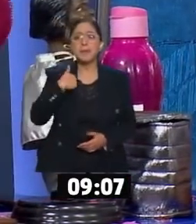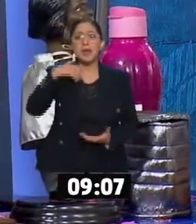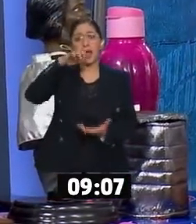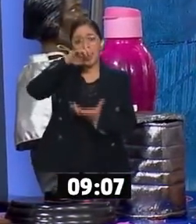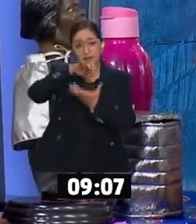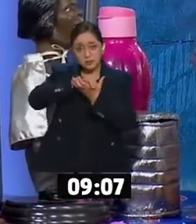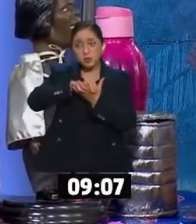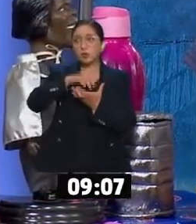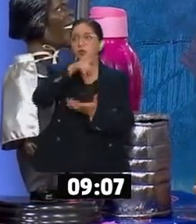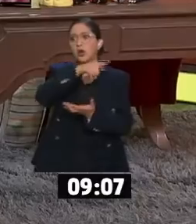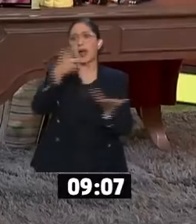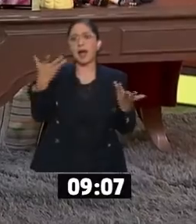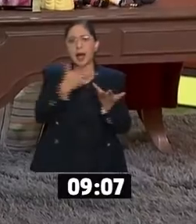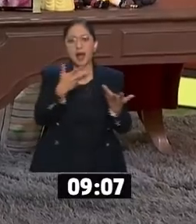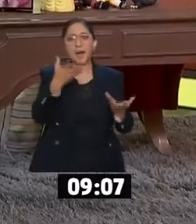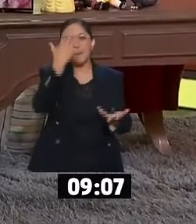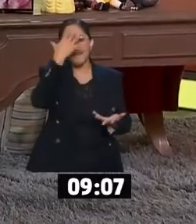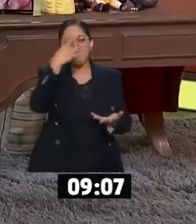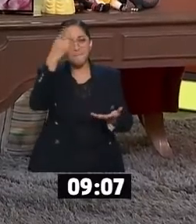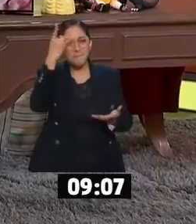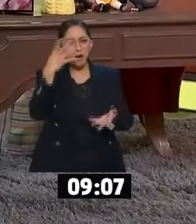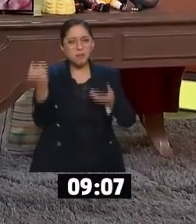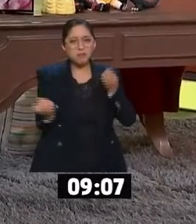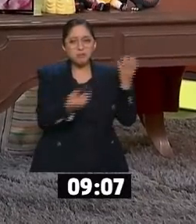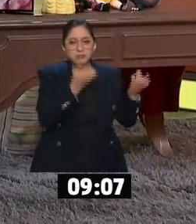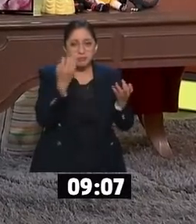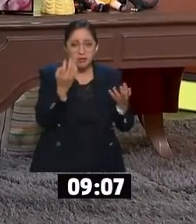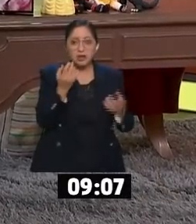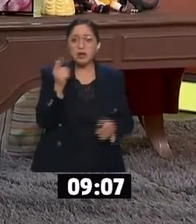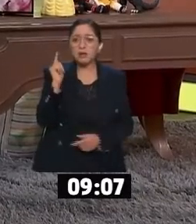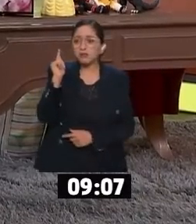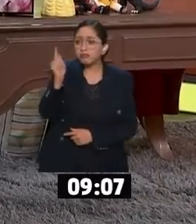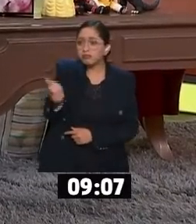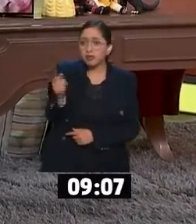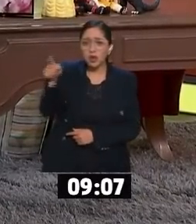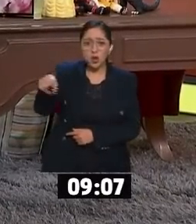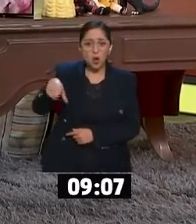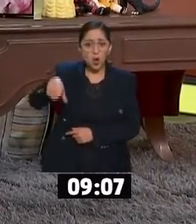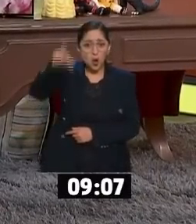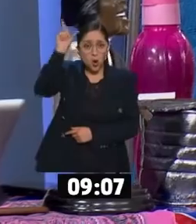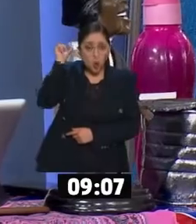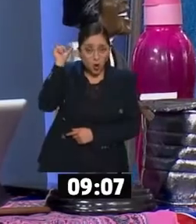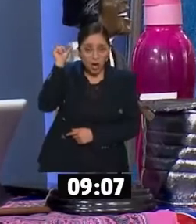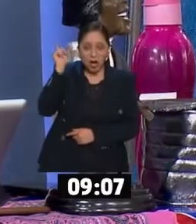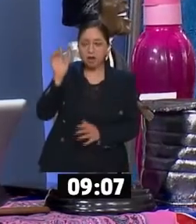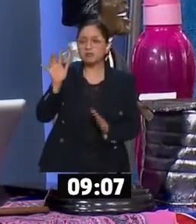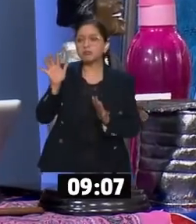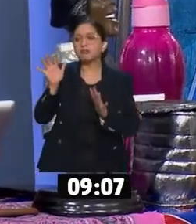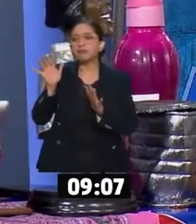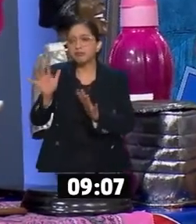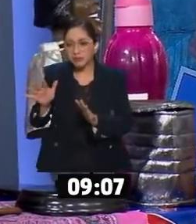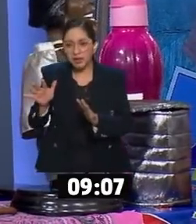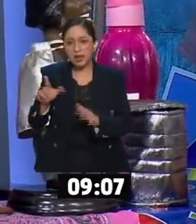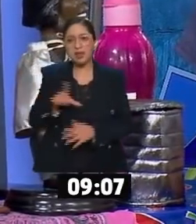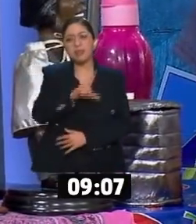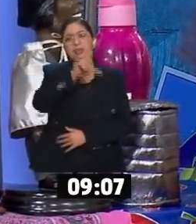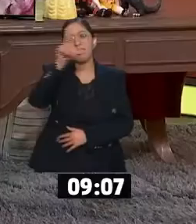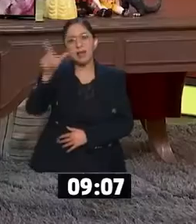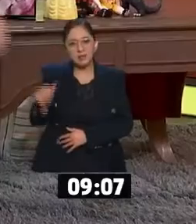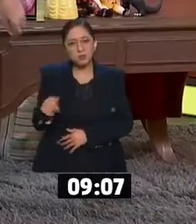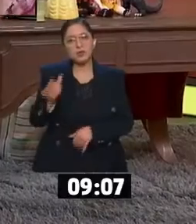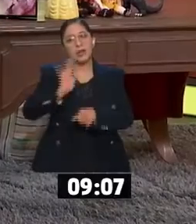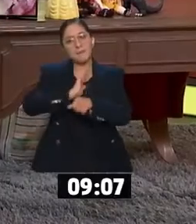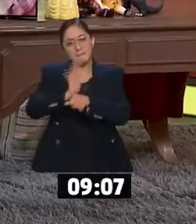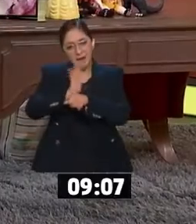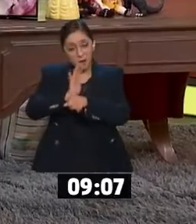esposo aparece conejos. Bueno, la dan por loca. Y ahí está. Y luego ya viene la película. No se las voy a explicar No,